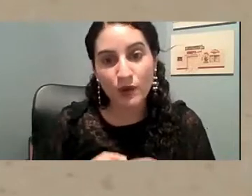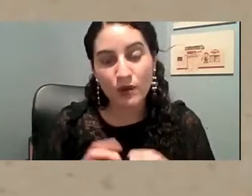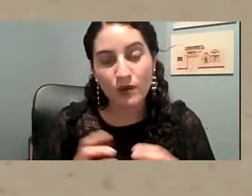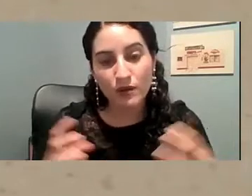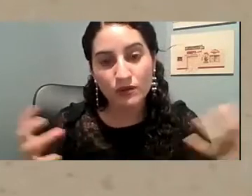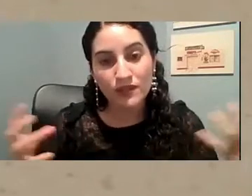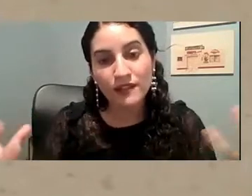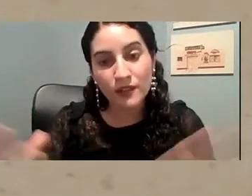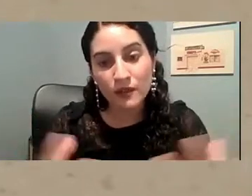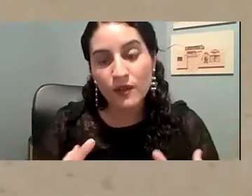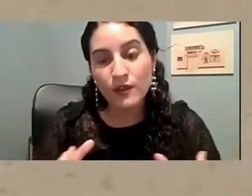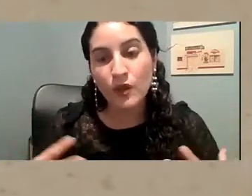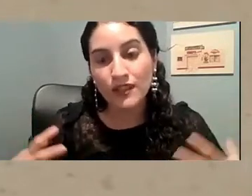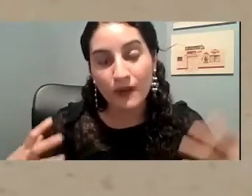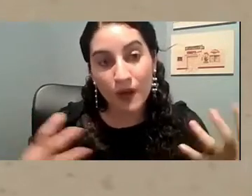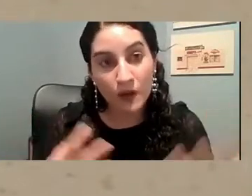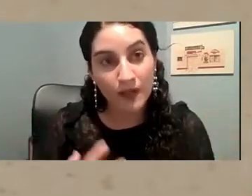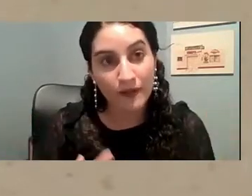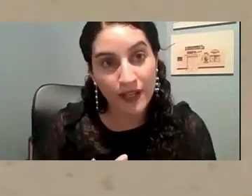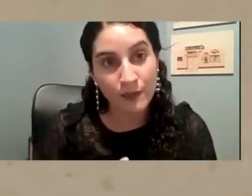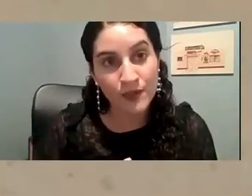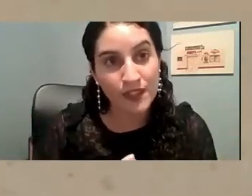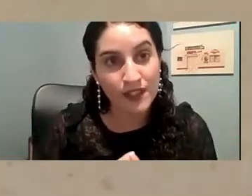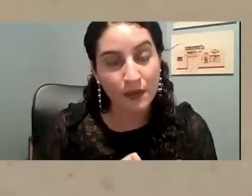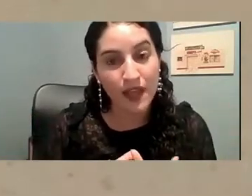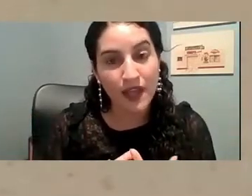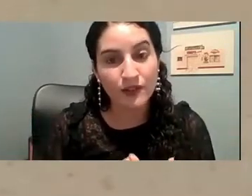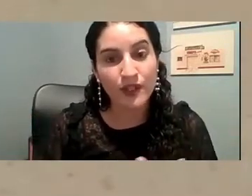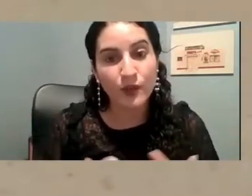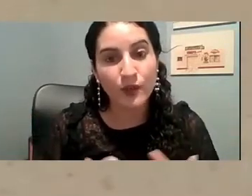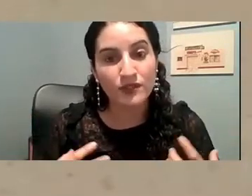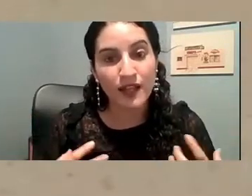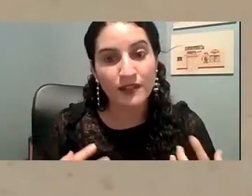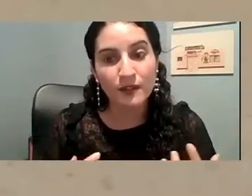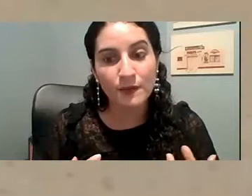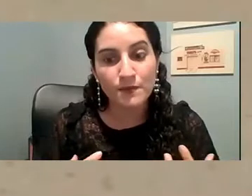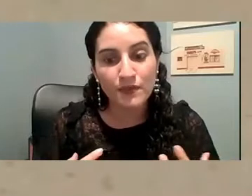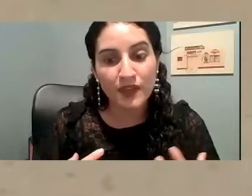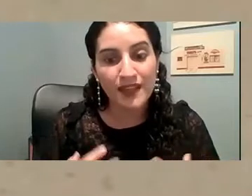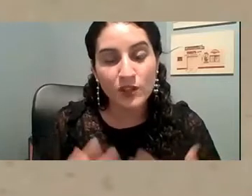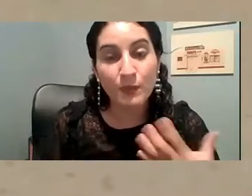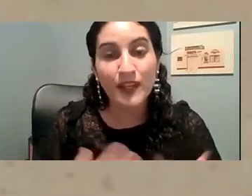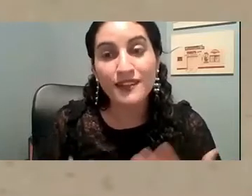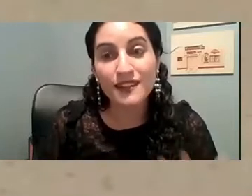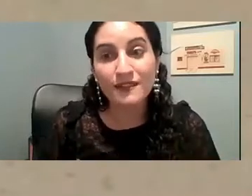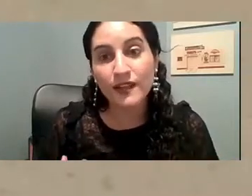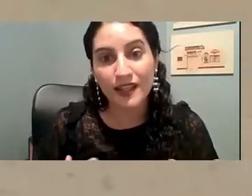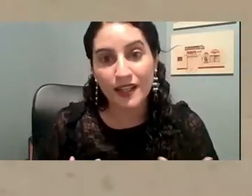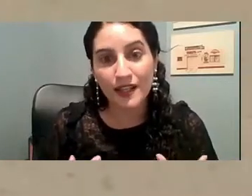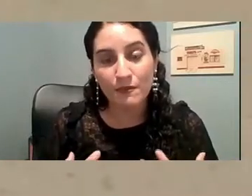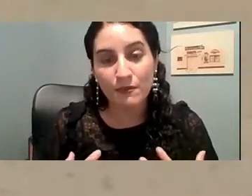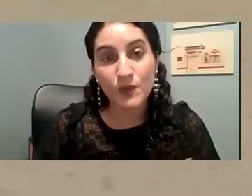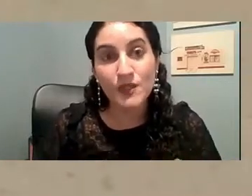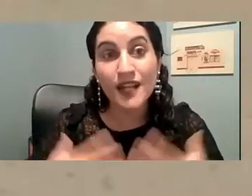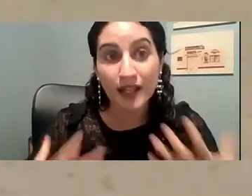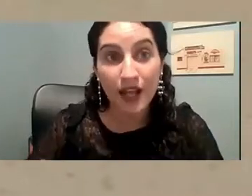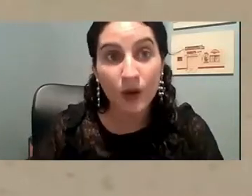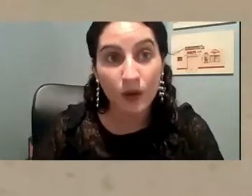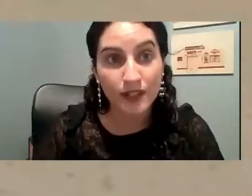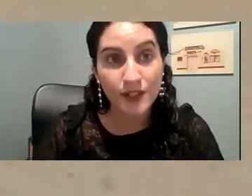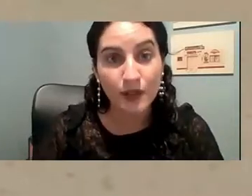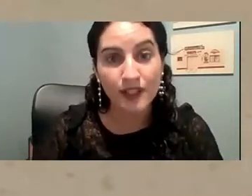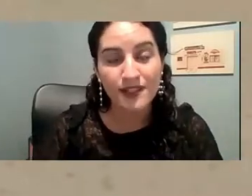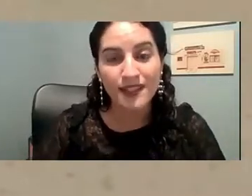un poco juntando todo el trabajo que veníamos desarrollando y juntando este objetivo de querer mostrar